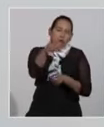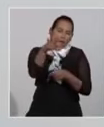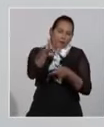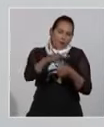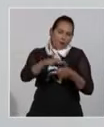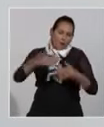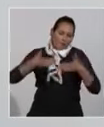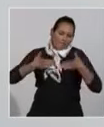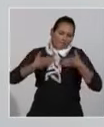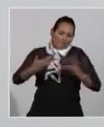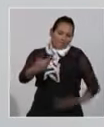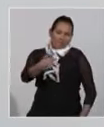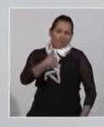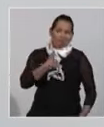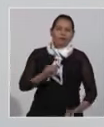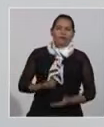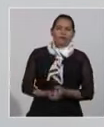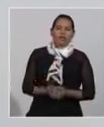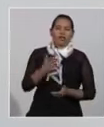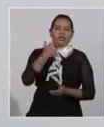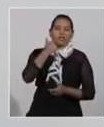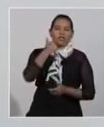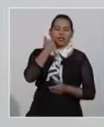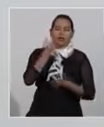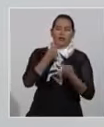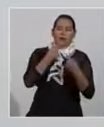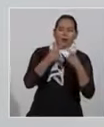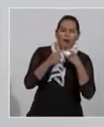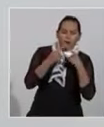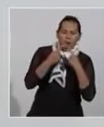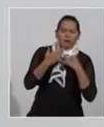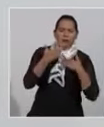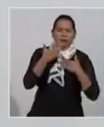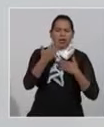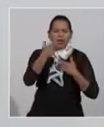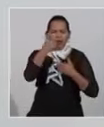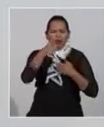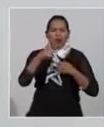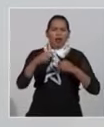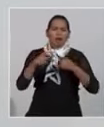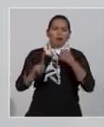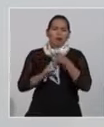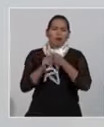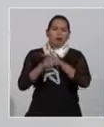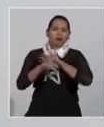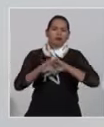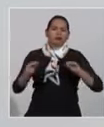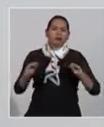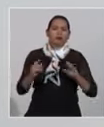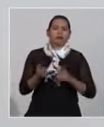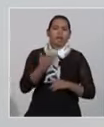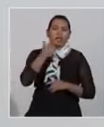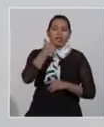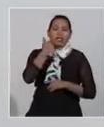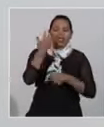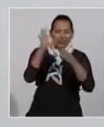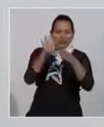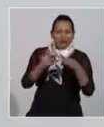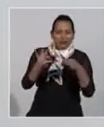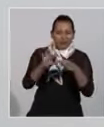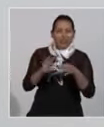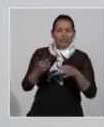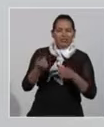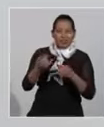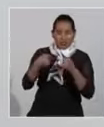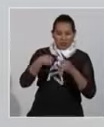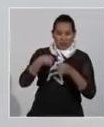Quiero privilegiar el diálogo para la resolución de los conflictos. Y quiero decirte que también trabajaré con quien sea el